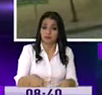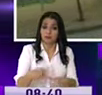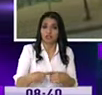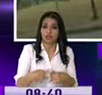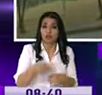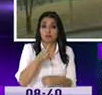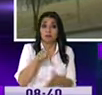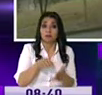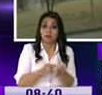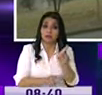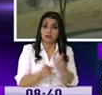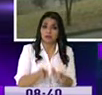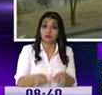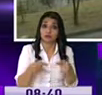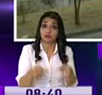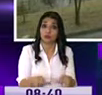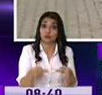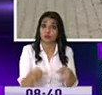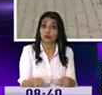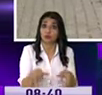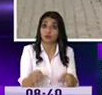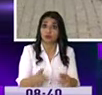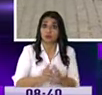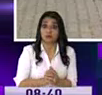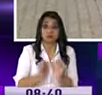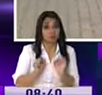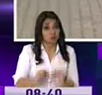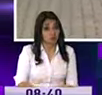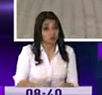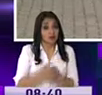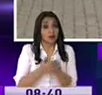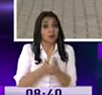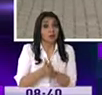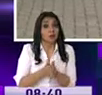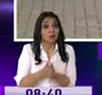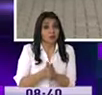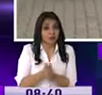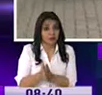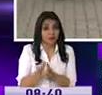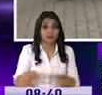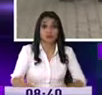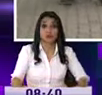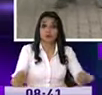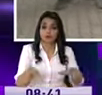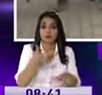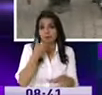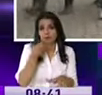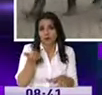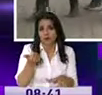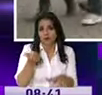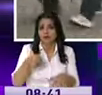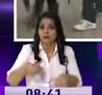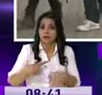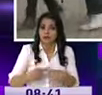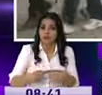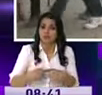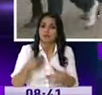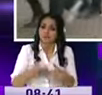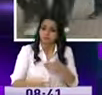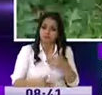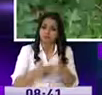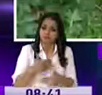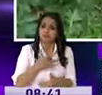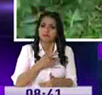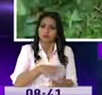personas diarias me parece que sí podríamos sacarlo provecho para tener una zona de mejor uso de un Quito que cada día nos sentimos